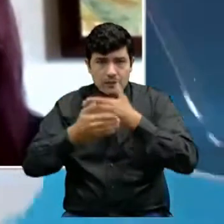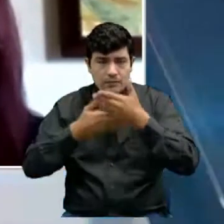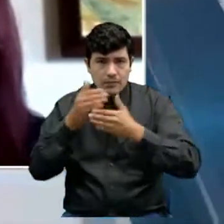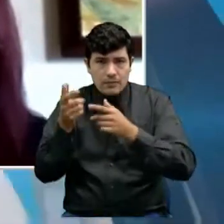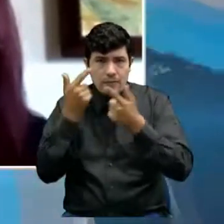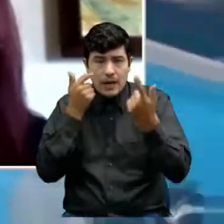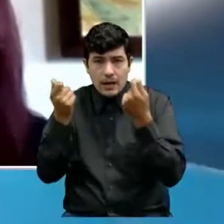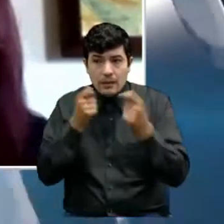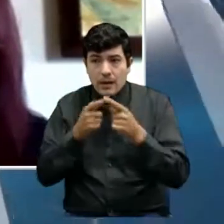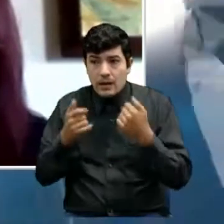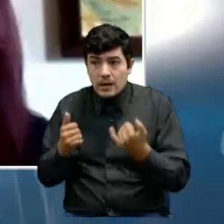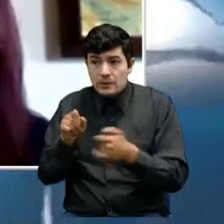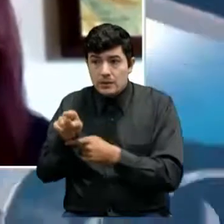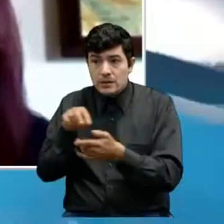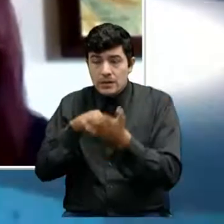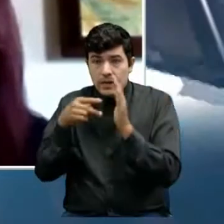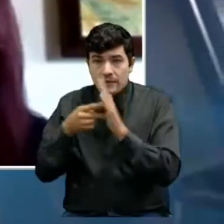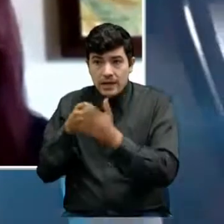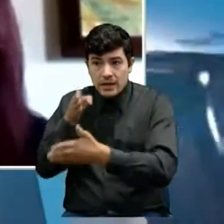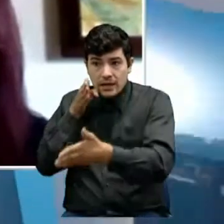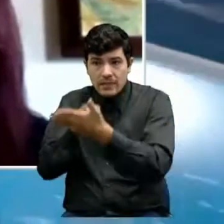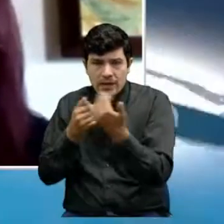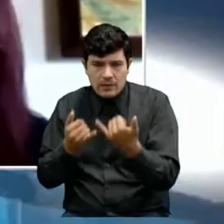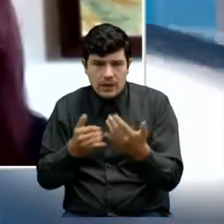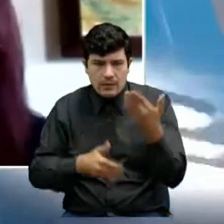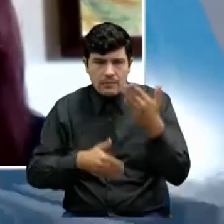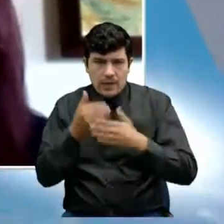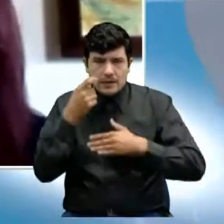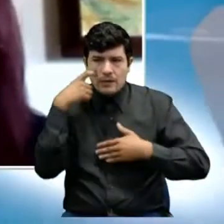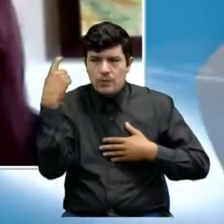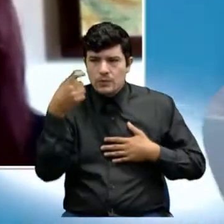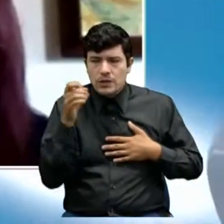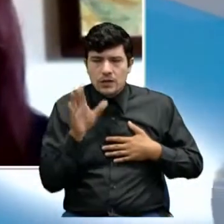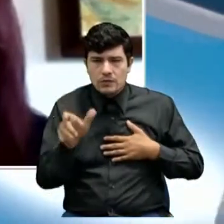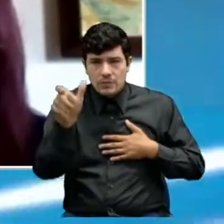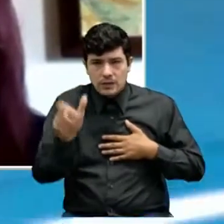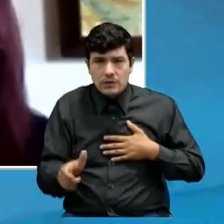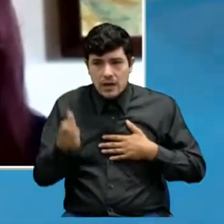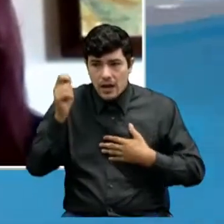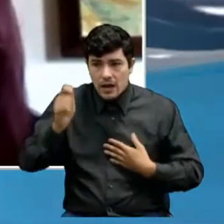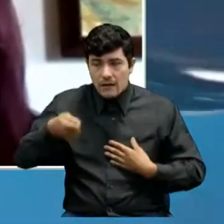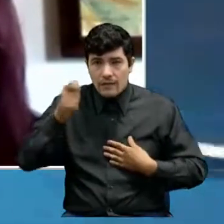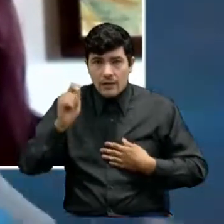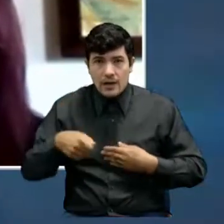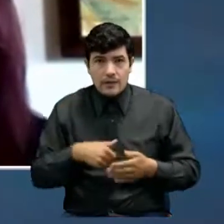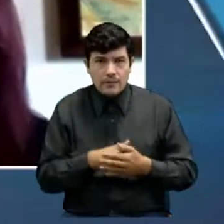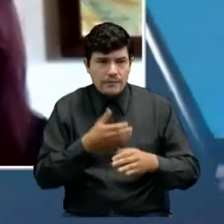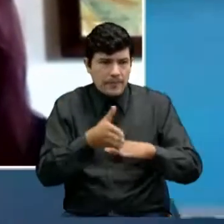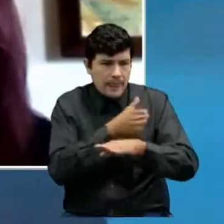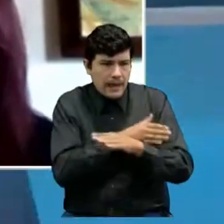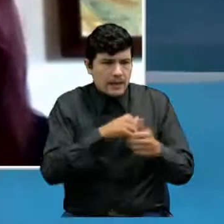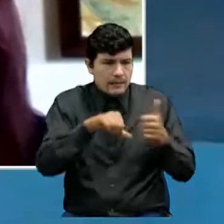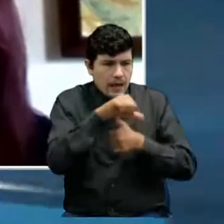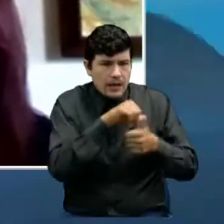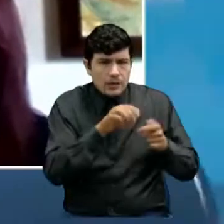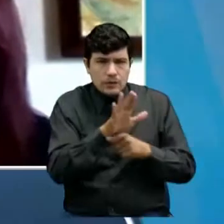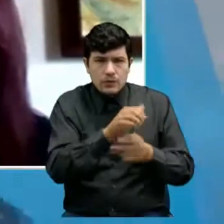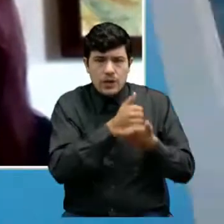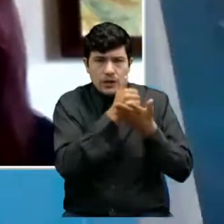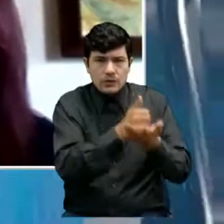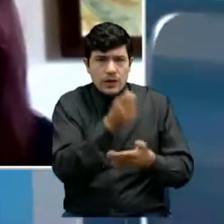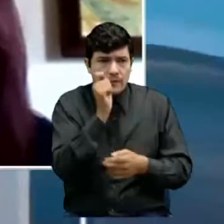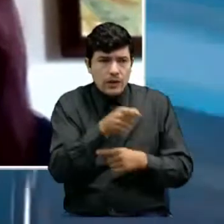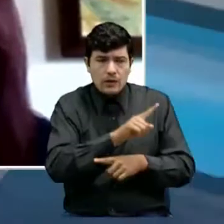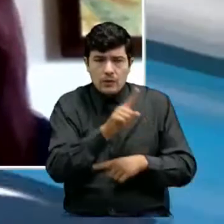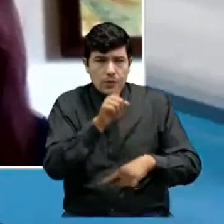trata de una demanda, pues sí ya toca como buscar un abogado que nos ayude. Para los anteriores trámites no van a necesitar la ayuda de un abogado, lo pueden hacer ustedes de